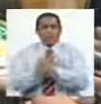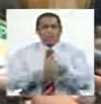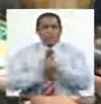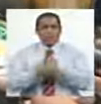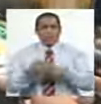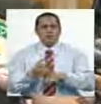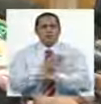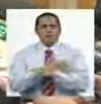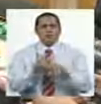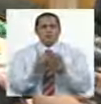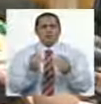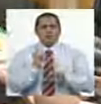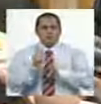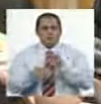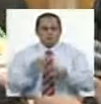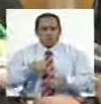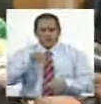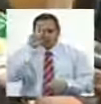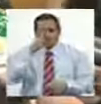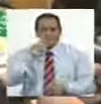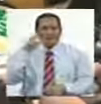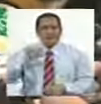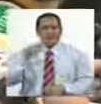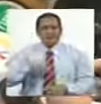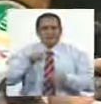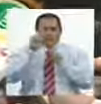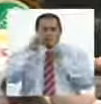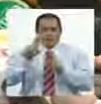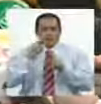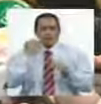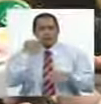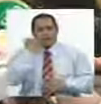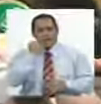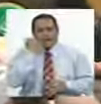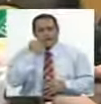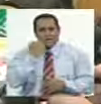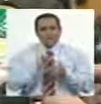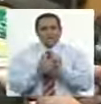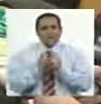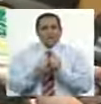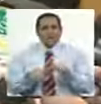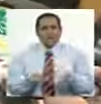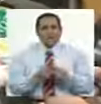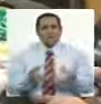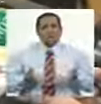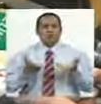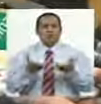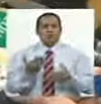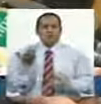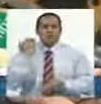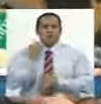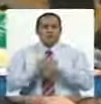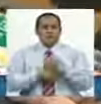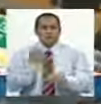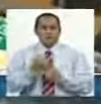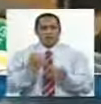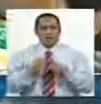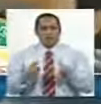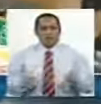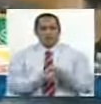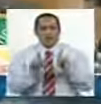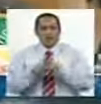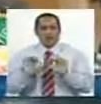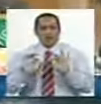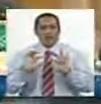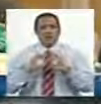peruano y así como yo hay millones de peruanos que merecemos respeto por el cariño que le tenemos a este deporte y por lo que le hemos entregado tanto tiempo. Pero de la misma manera